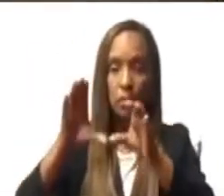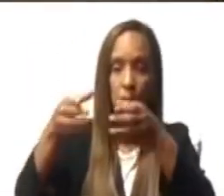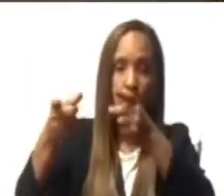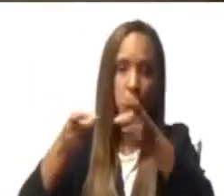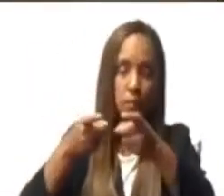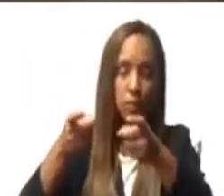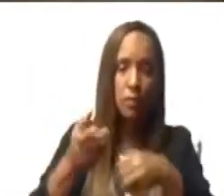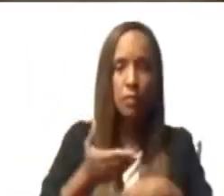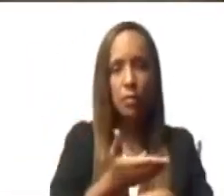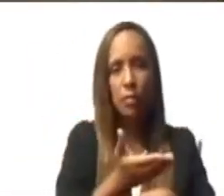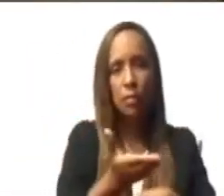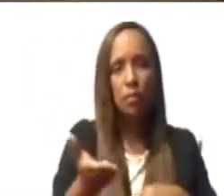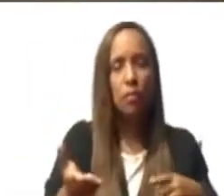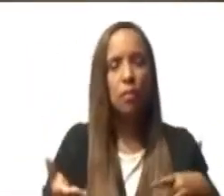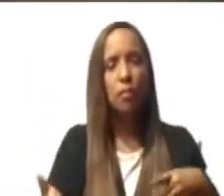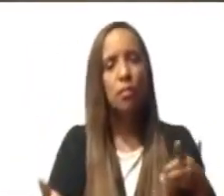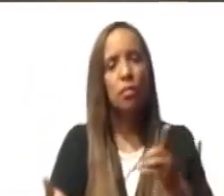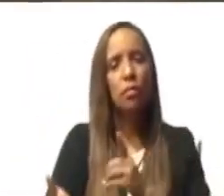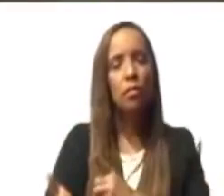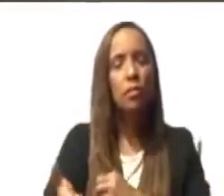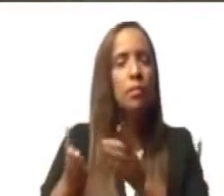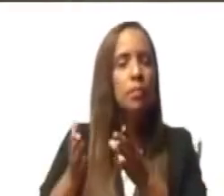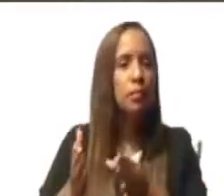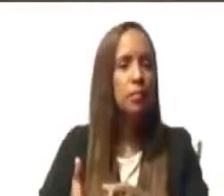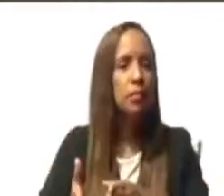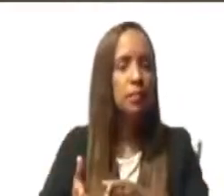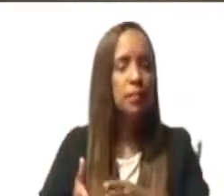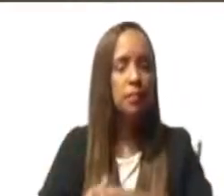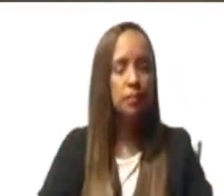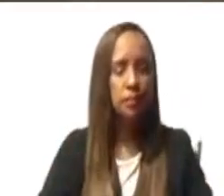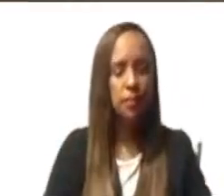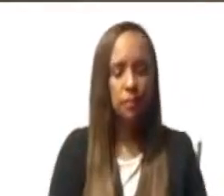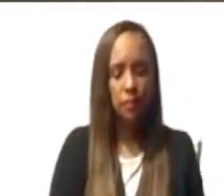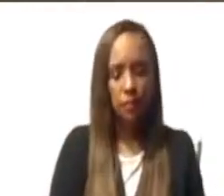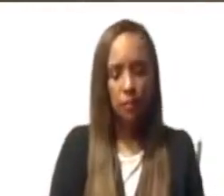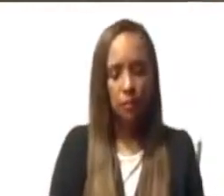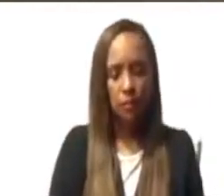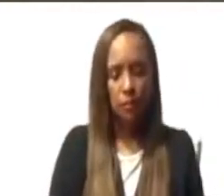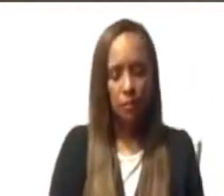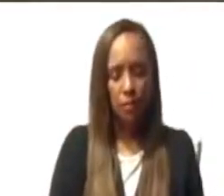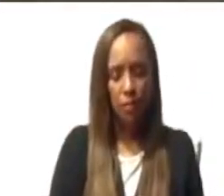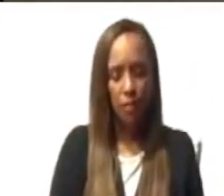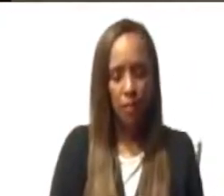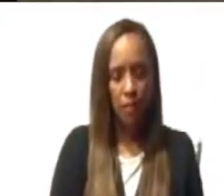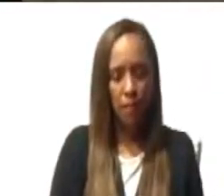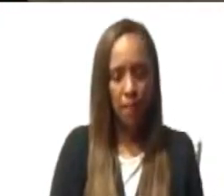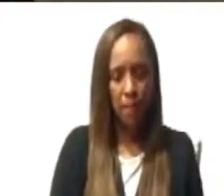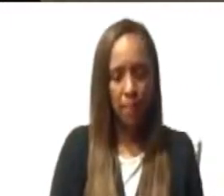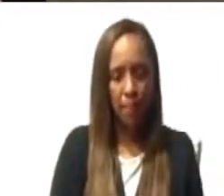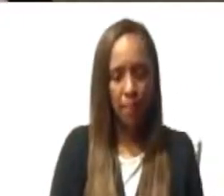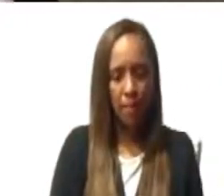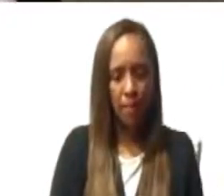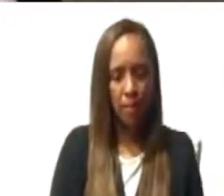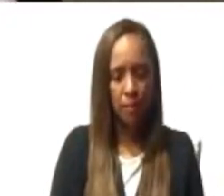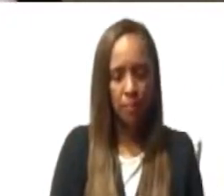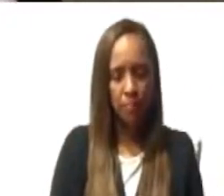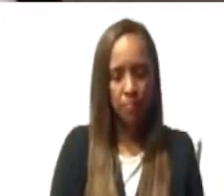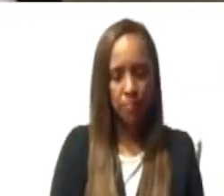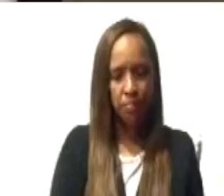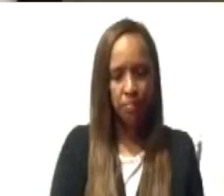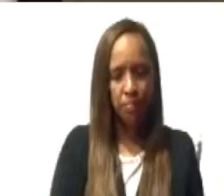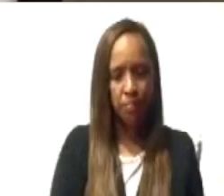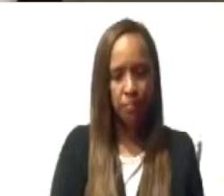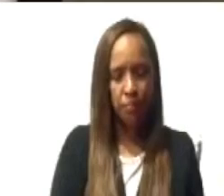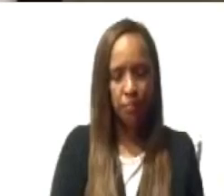Hoy los ojos del país están concentrados en